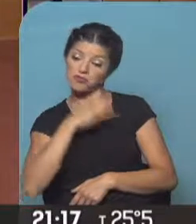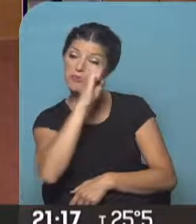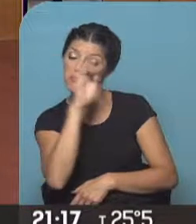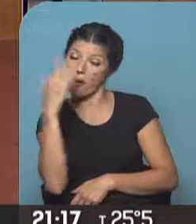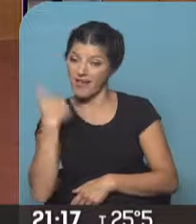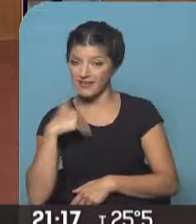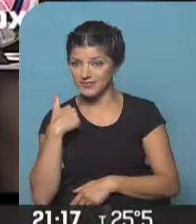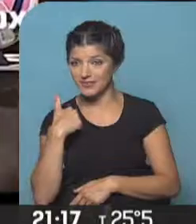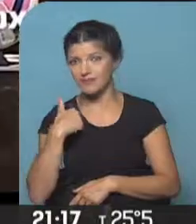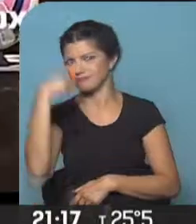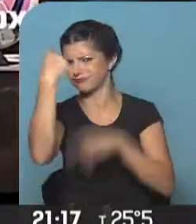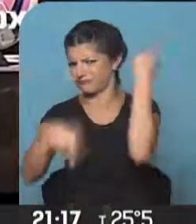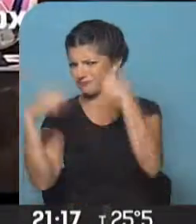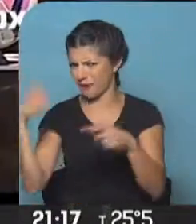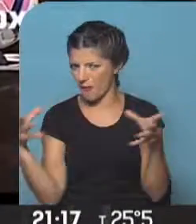una suerte dispar.